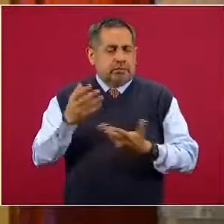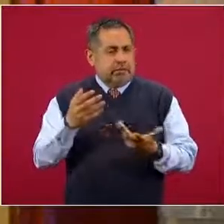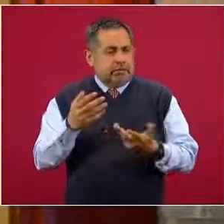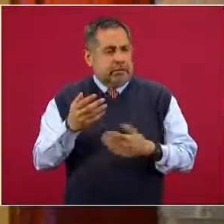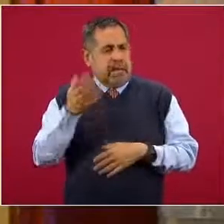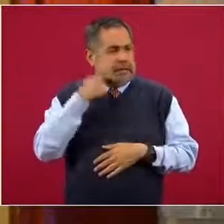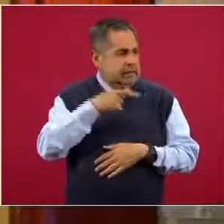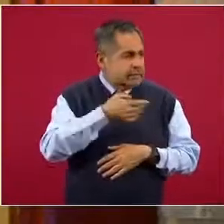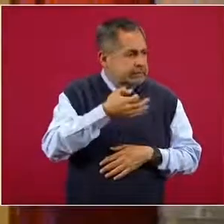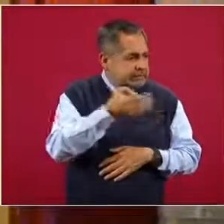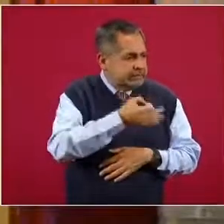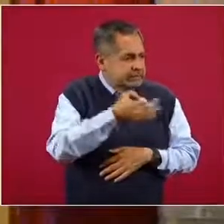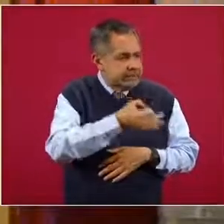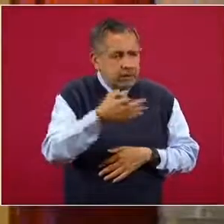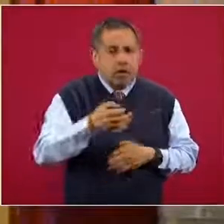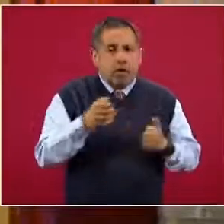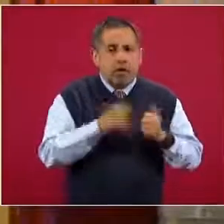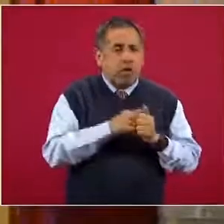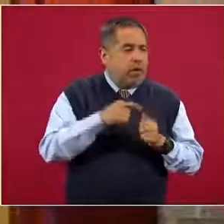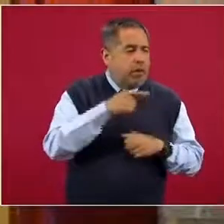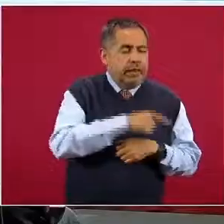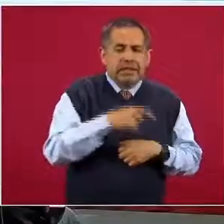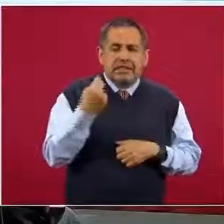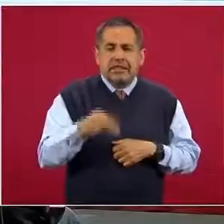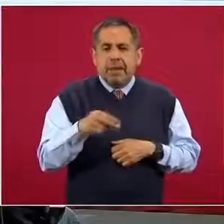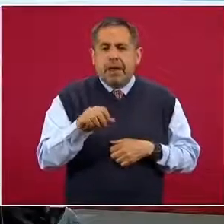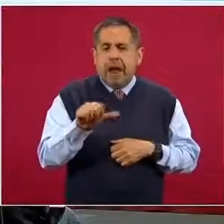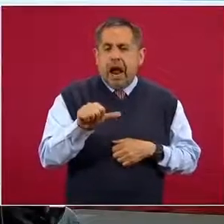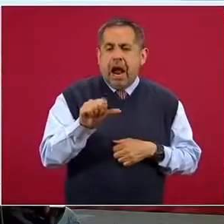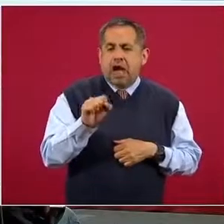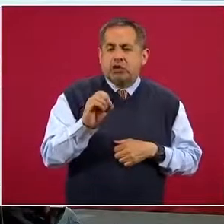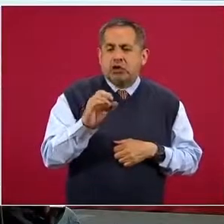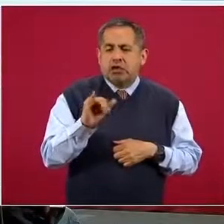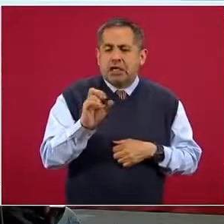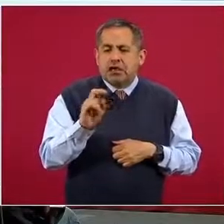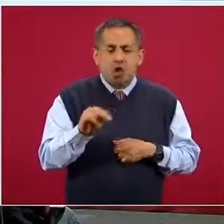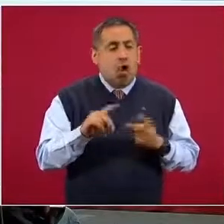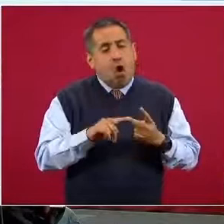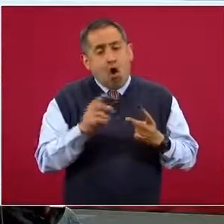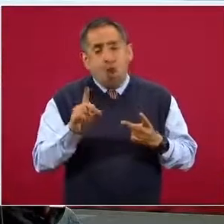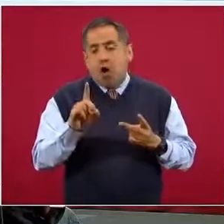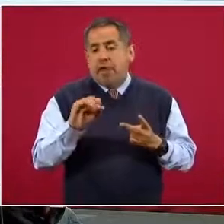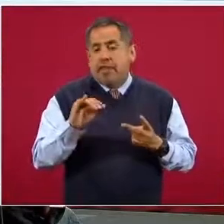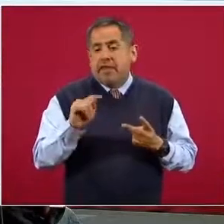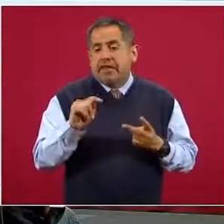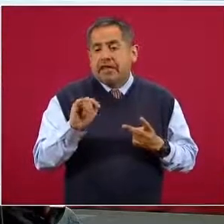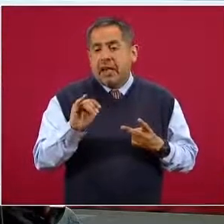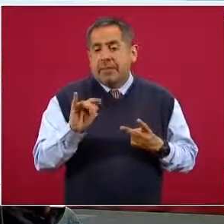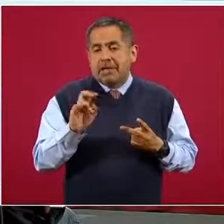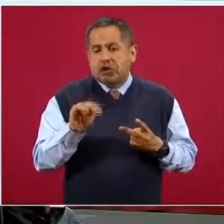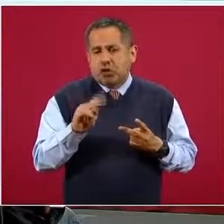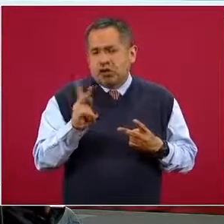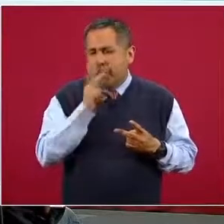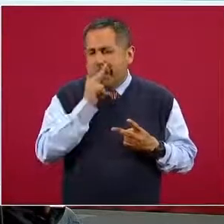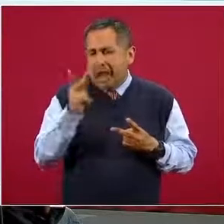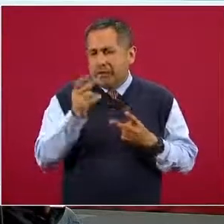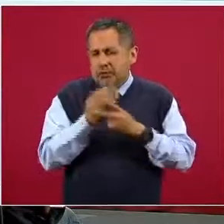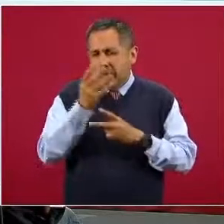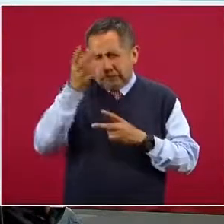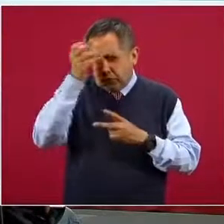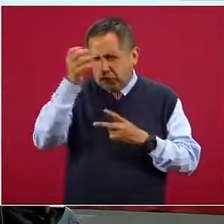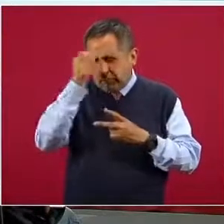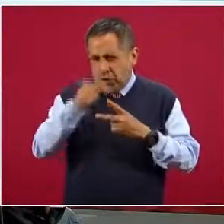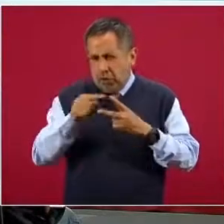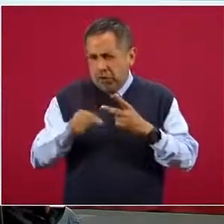confirmados a través de la asociación epidemiológica o a través de la dictaminación clínico-epidemiológica.